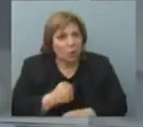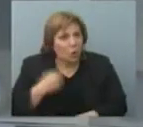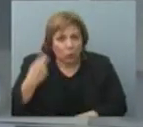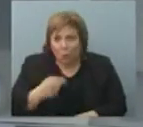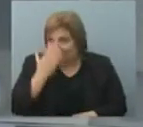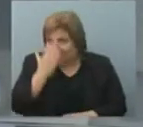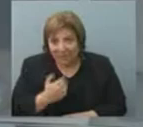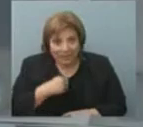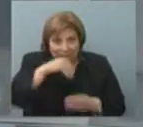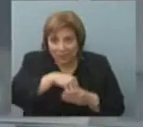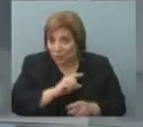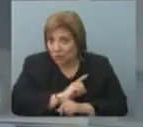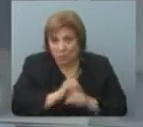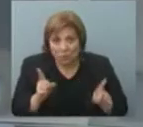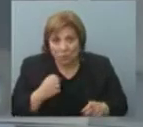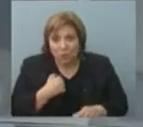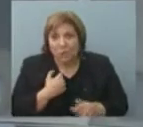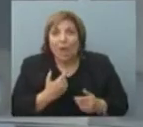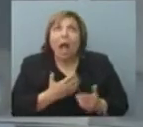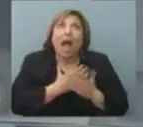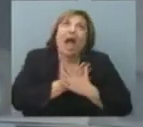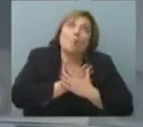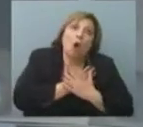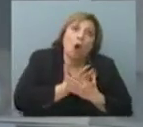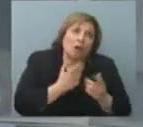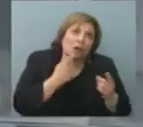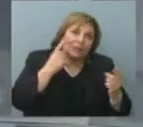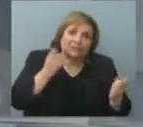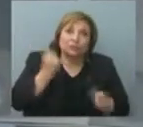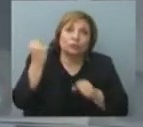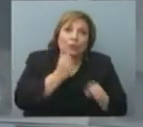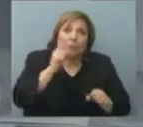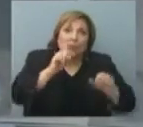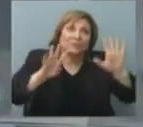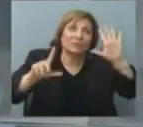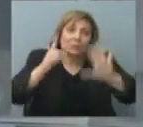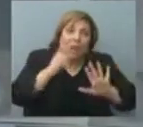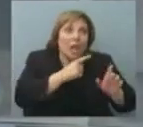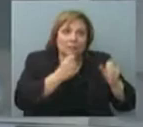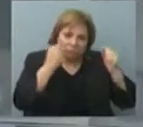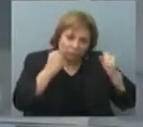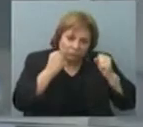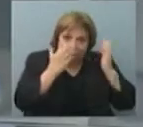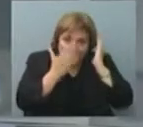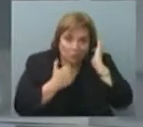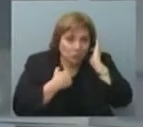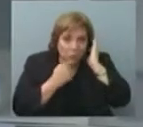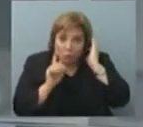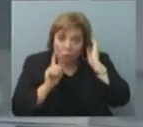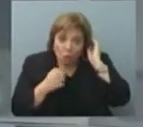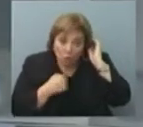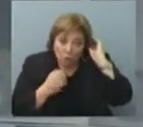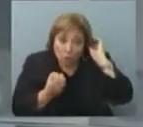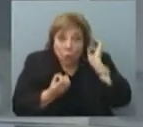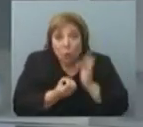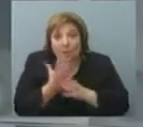en el frente Por lo tanto no tengo una devoción por el frente como pueden tener los fundadores el 71 entonces me parece que tengo